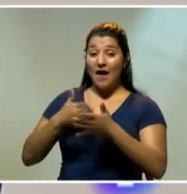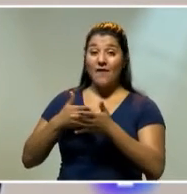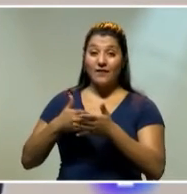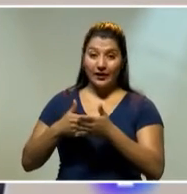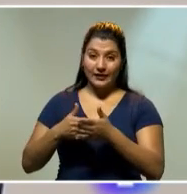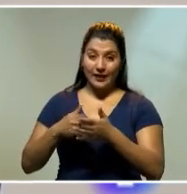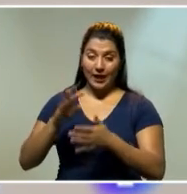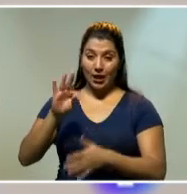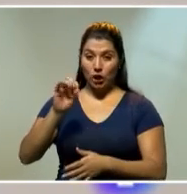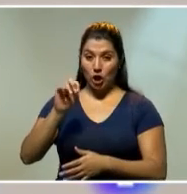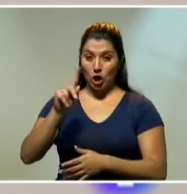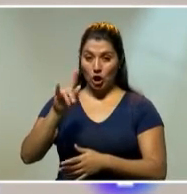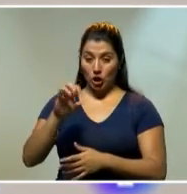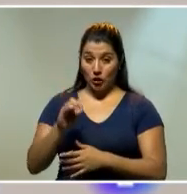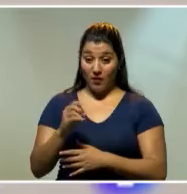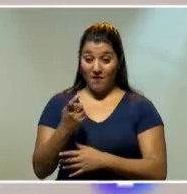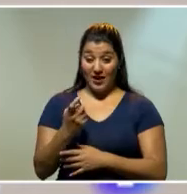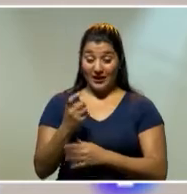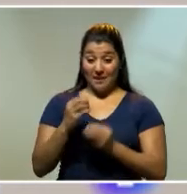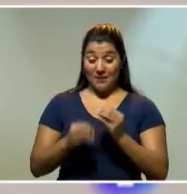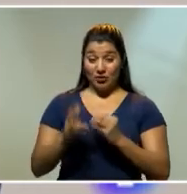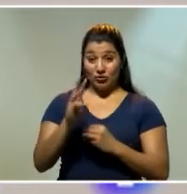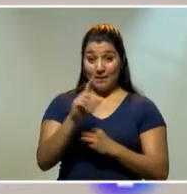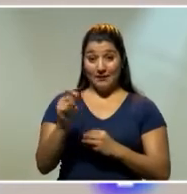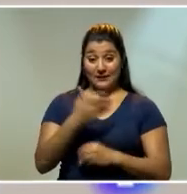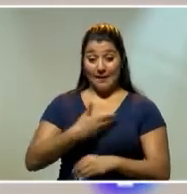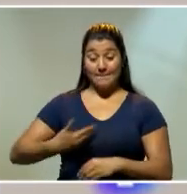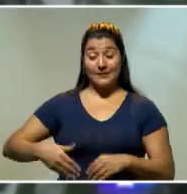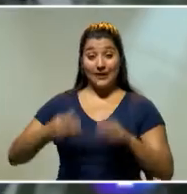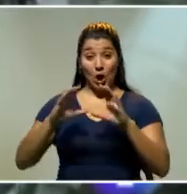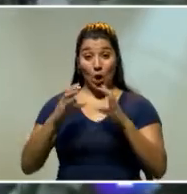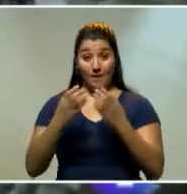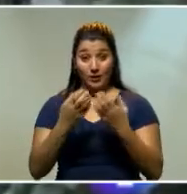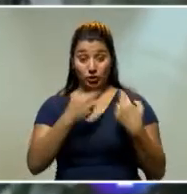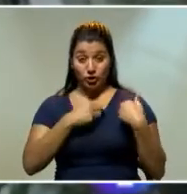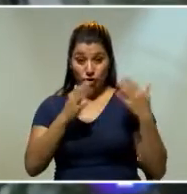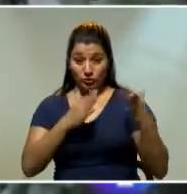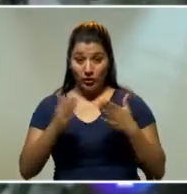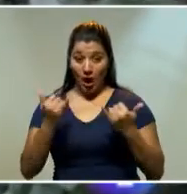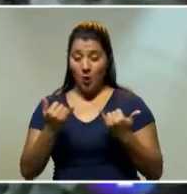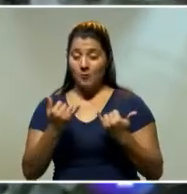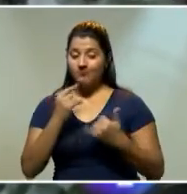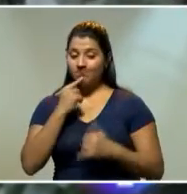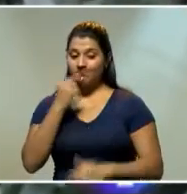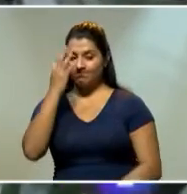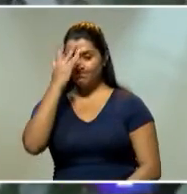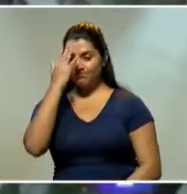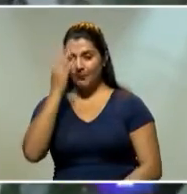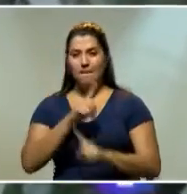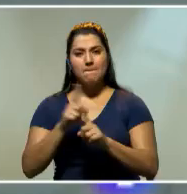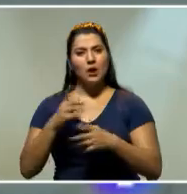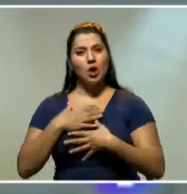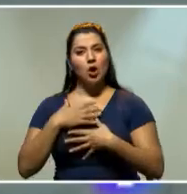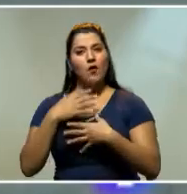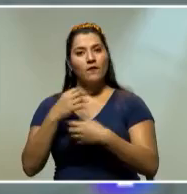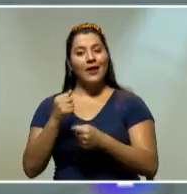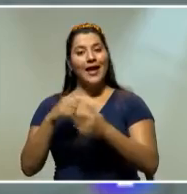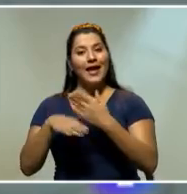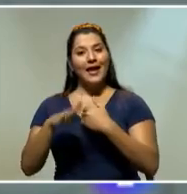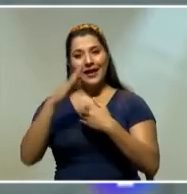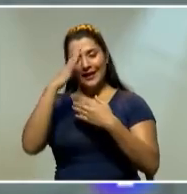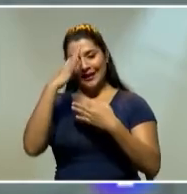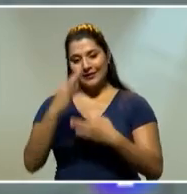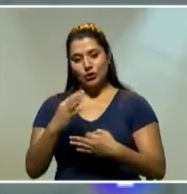A menos de 6 meses para los Juegos, el presidente del comité organizador se muestra seriamente preocupado, pero confían en las medidas